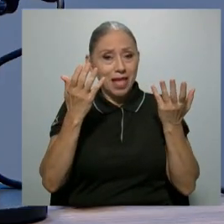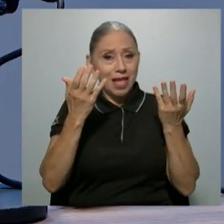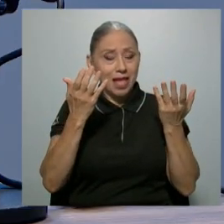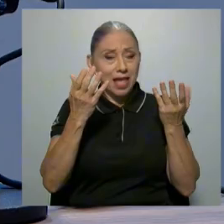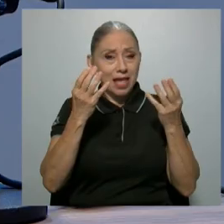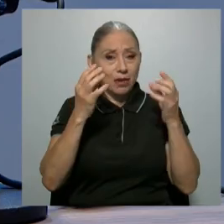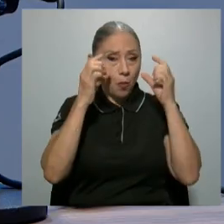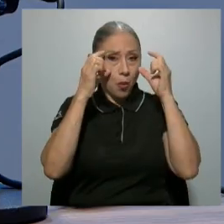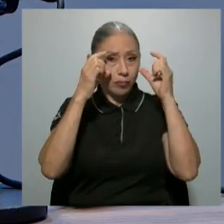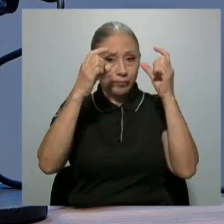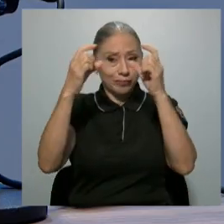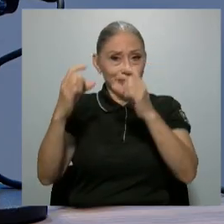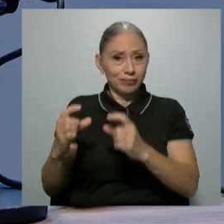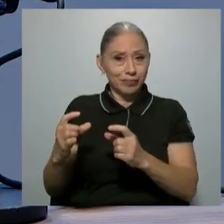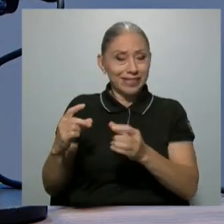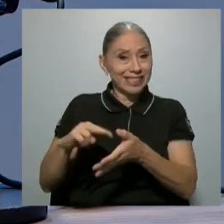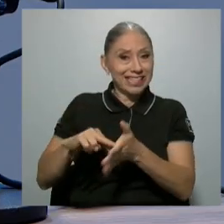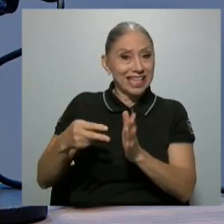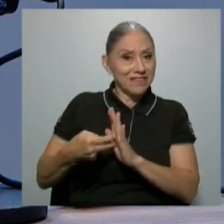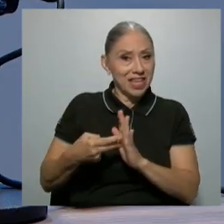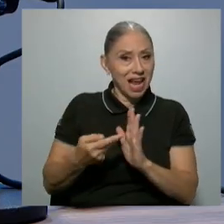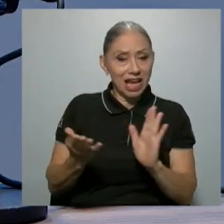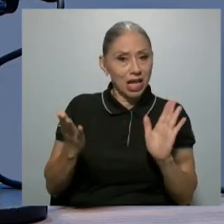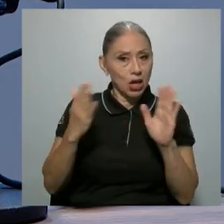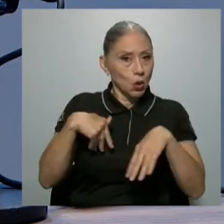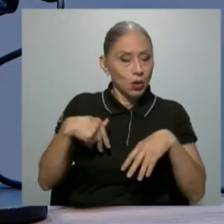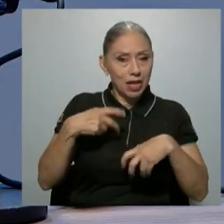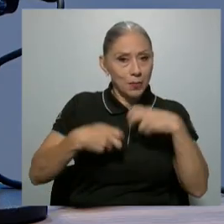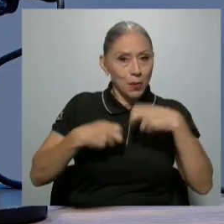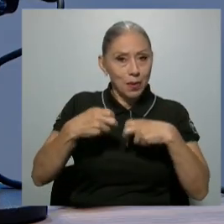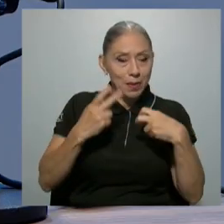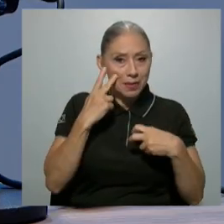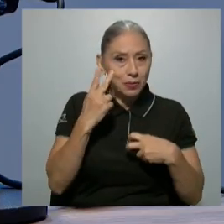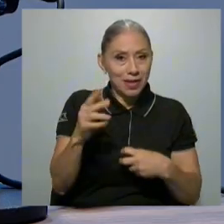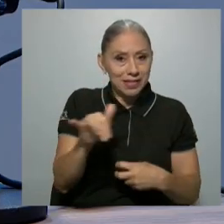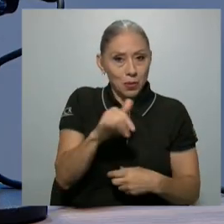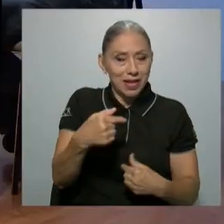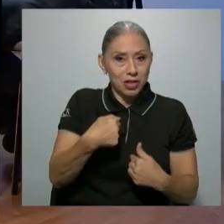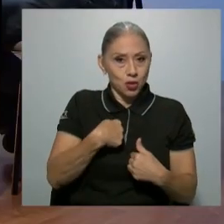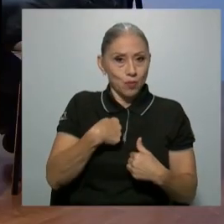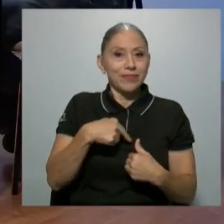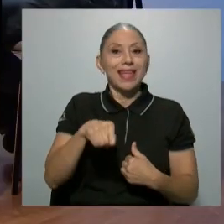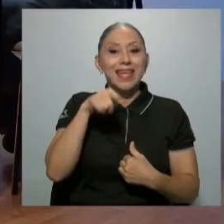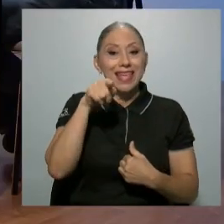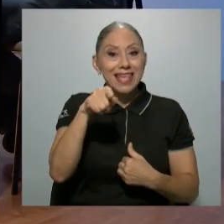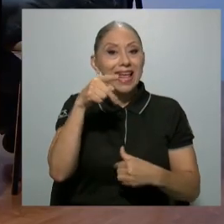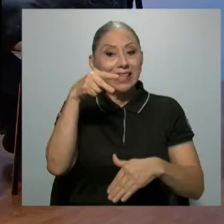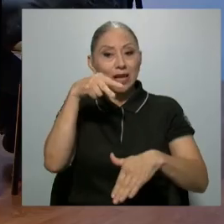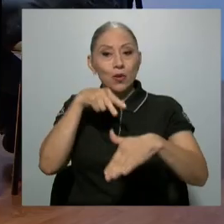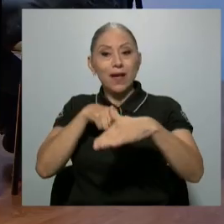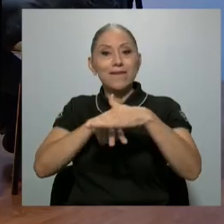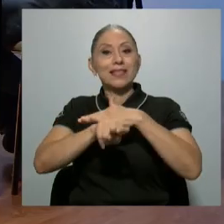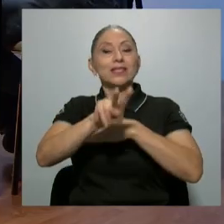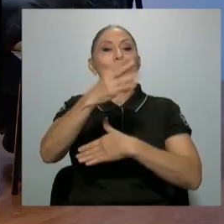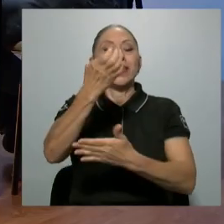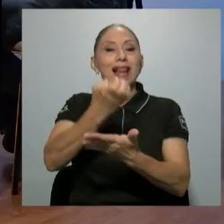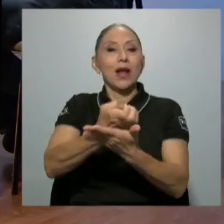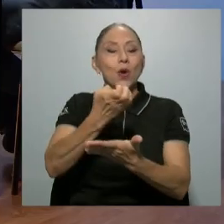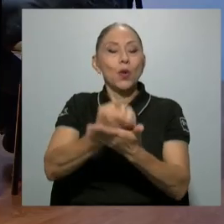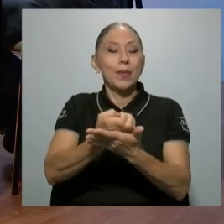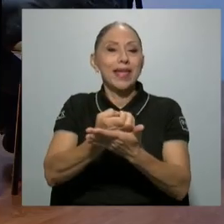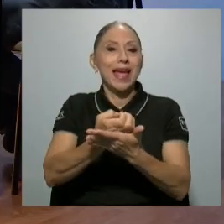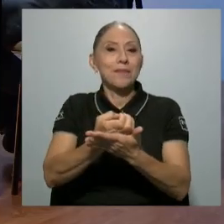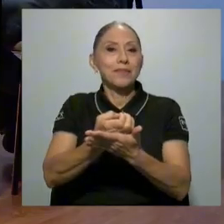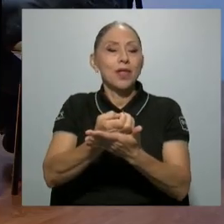tiene las deficiencias visuales que tengo yo y tiene una visión de la economía